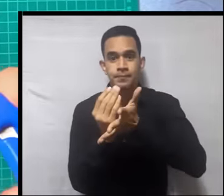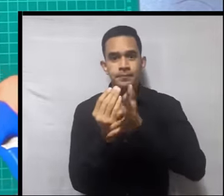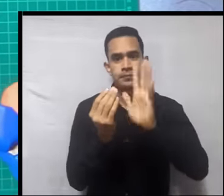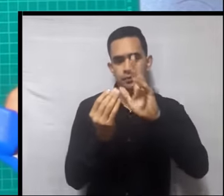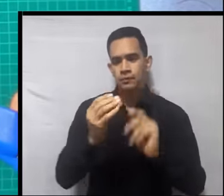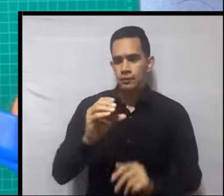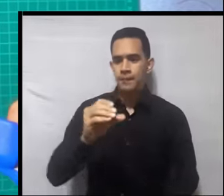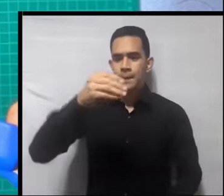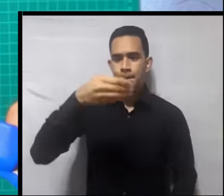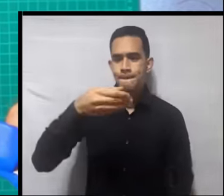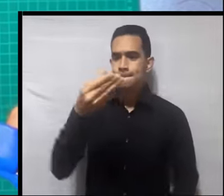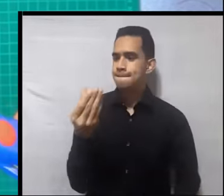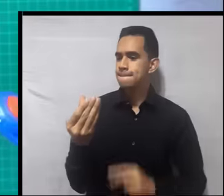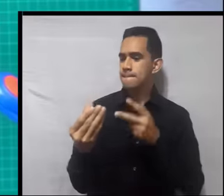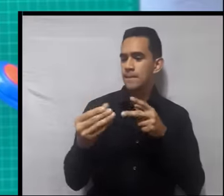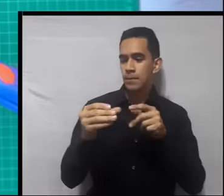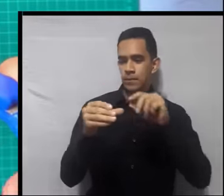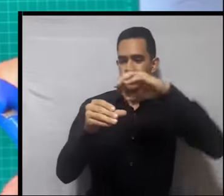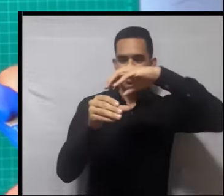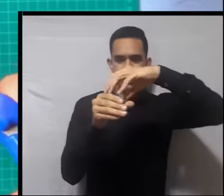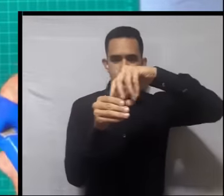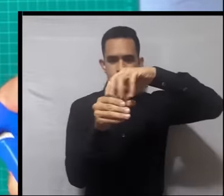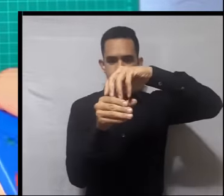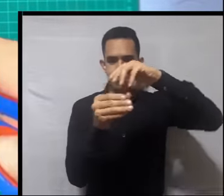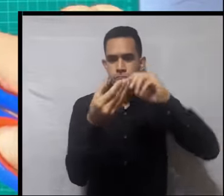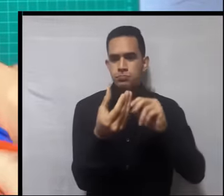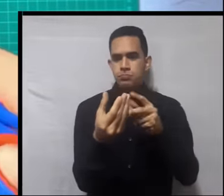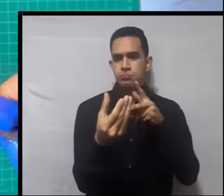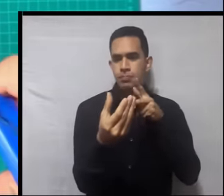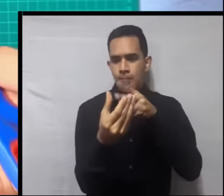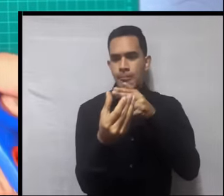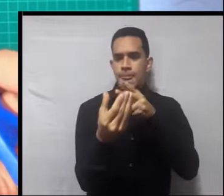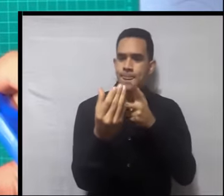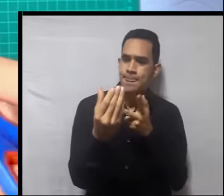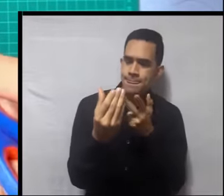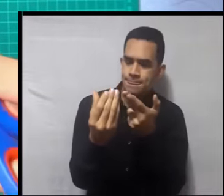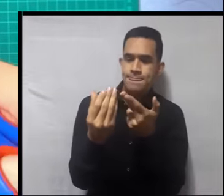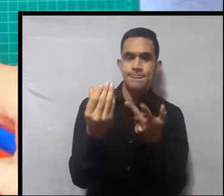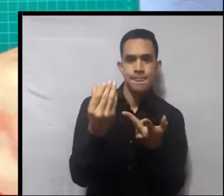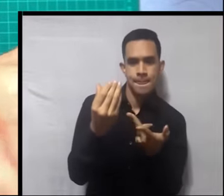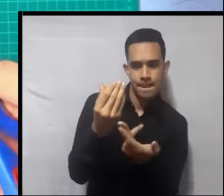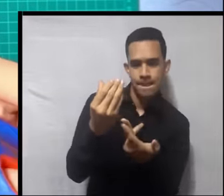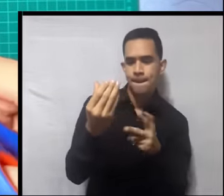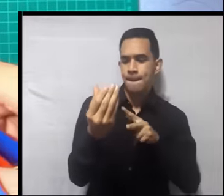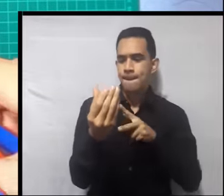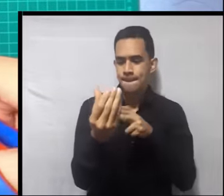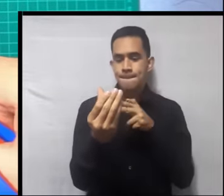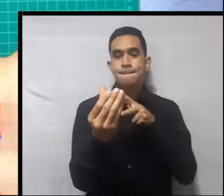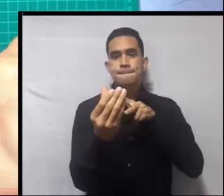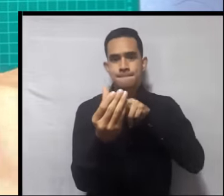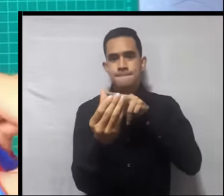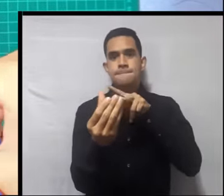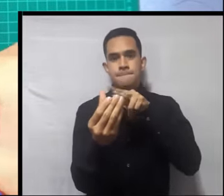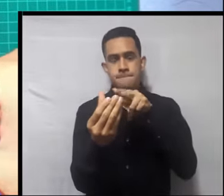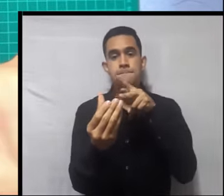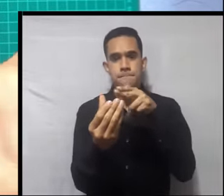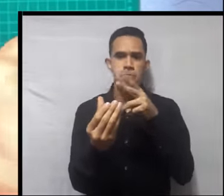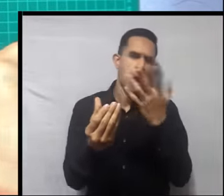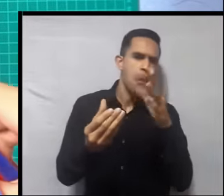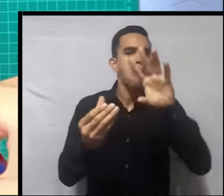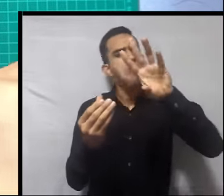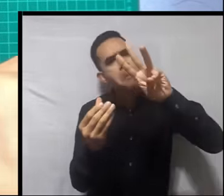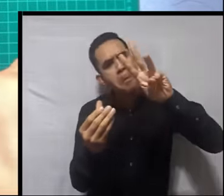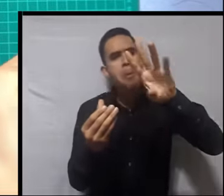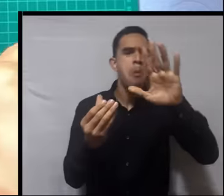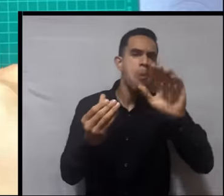haremos cortes lineales en dirección a la etapa. Dependiendo del tamaño, puedes hacer de 6 a 10 cortes, siempre manteniendo una